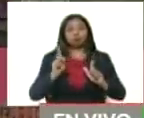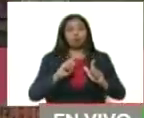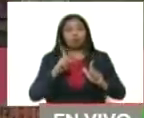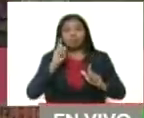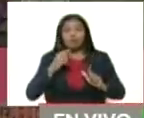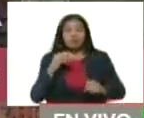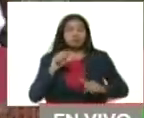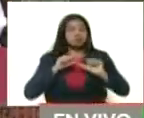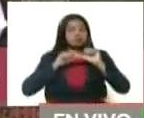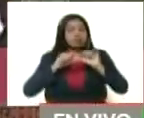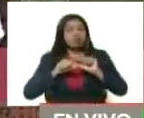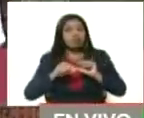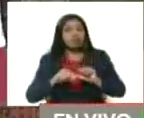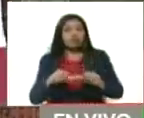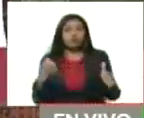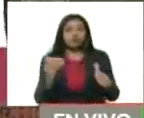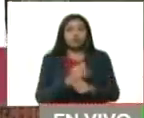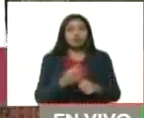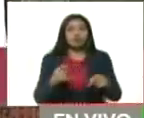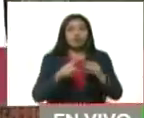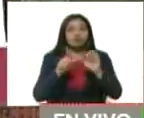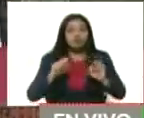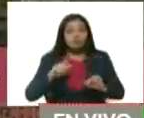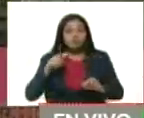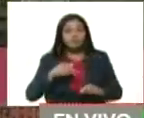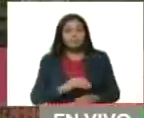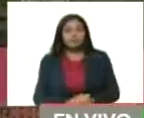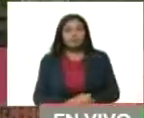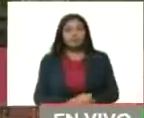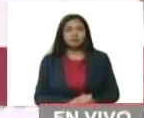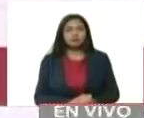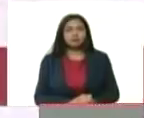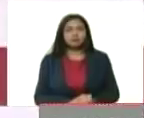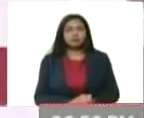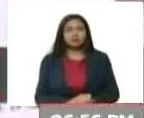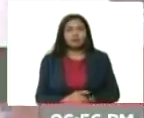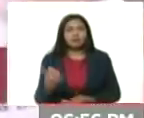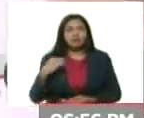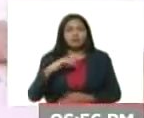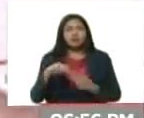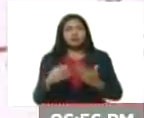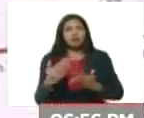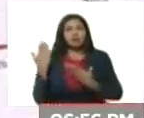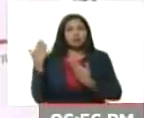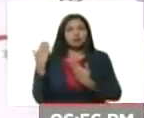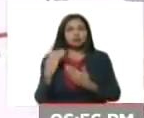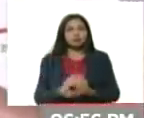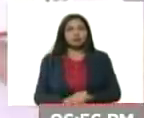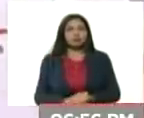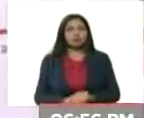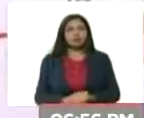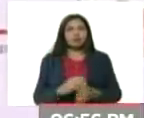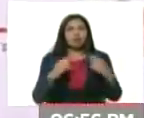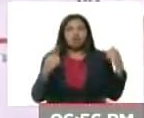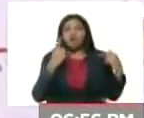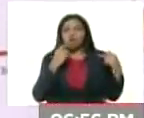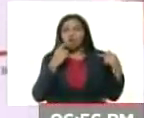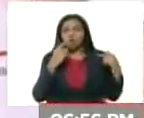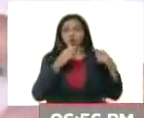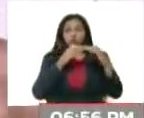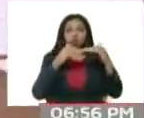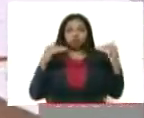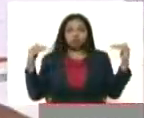encontraríamos un pico de casos parecido a lo que tendríamos, esto es, Venezuela, es la curva en